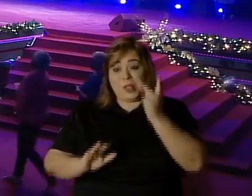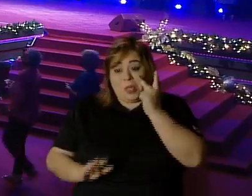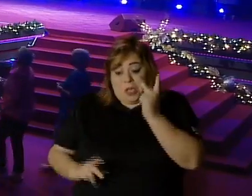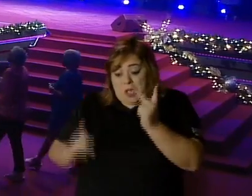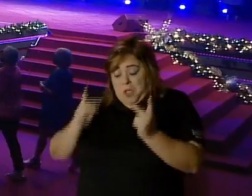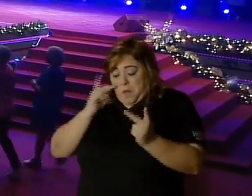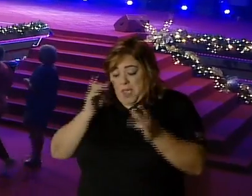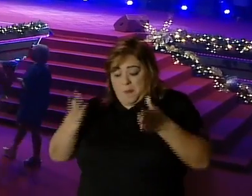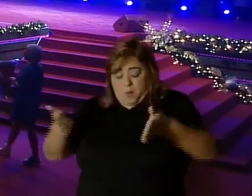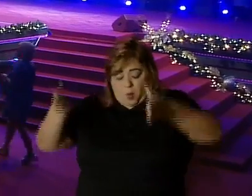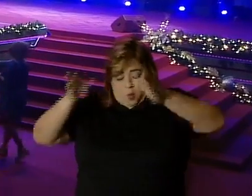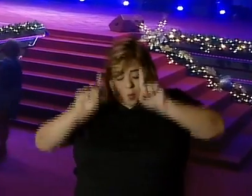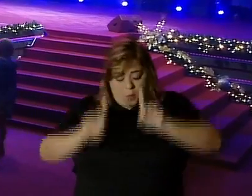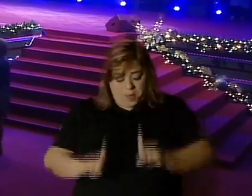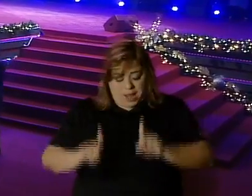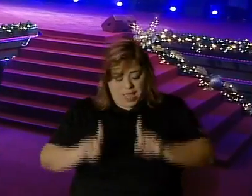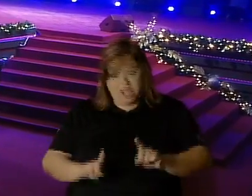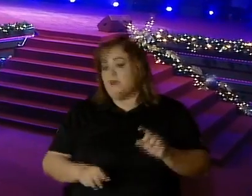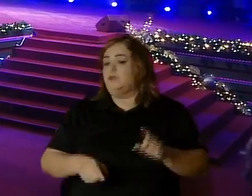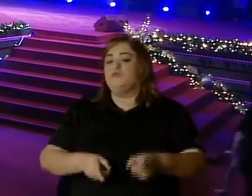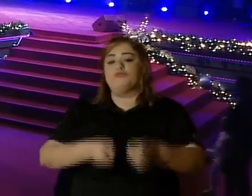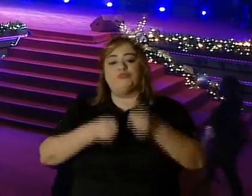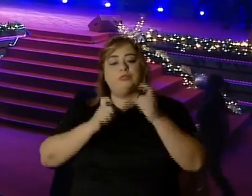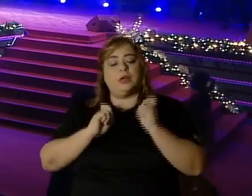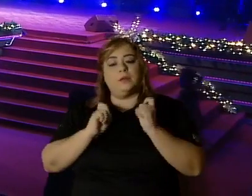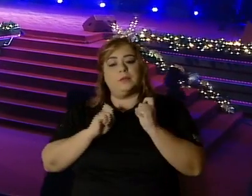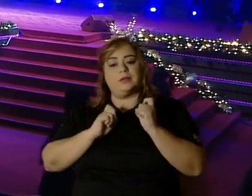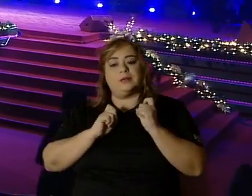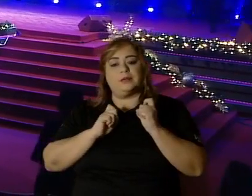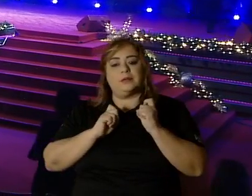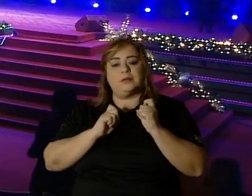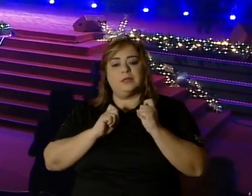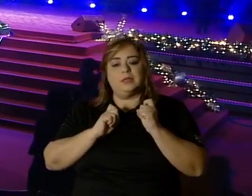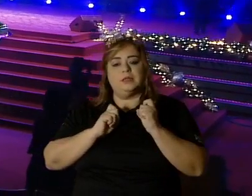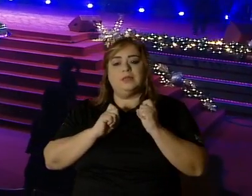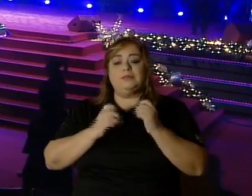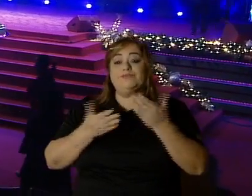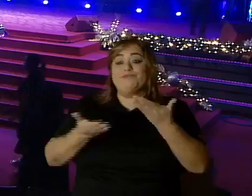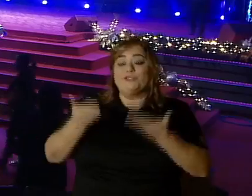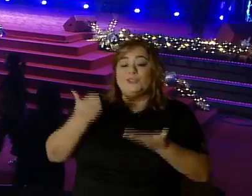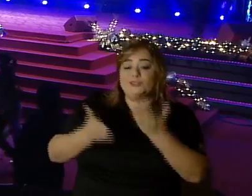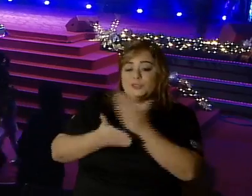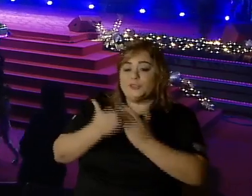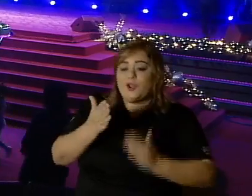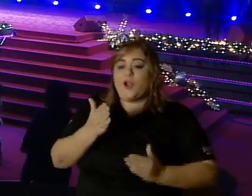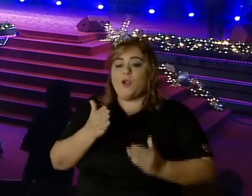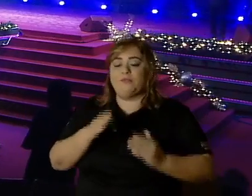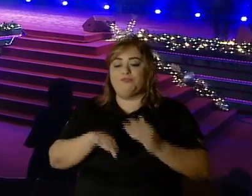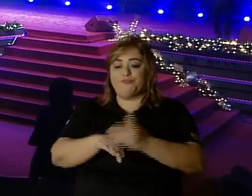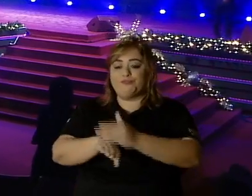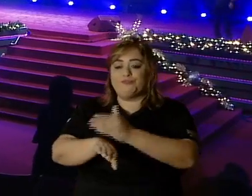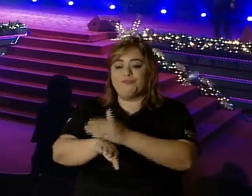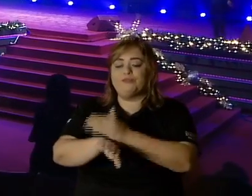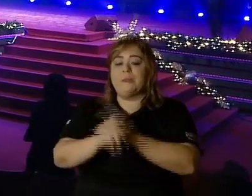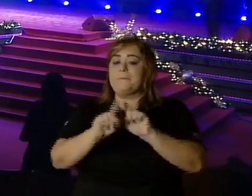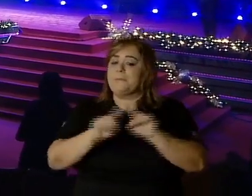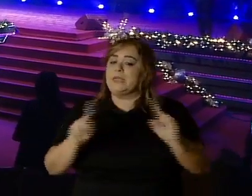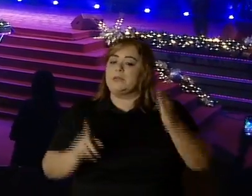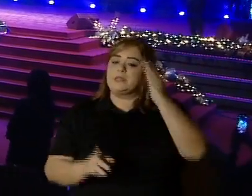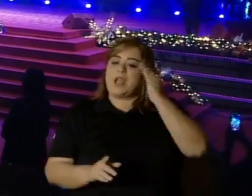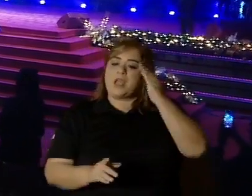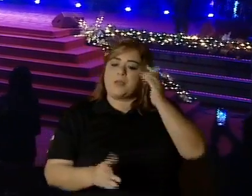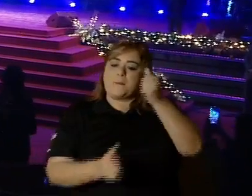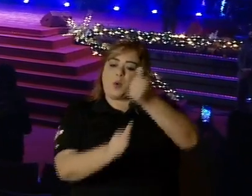ocurren instantáneamente, donde algunos son progresivos. Pero sabemos que cada petición que